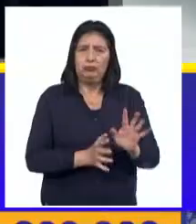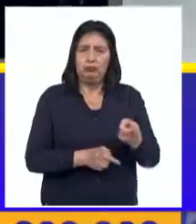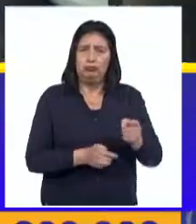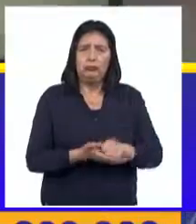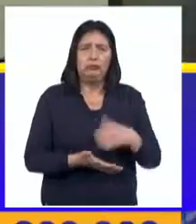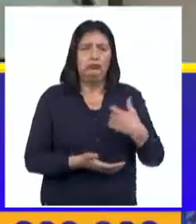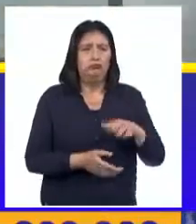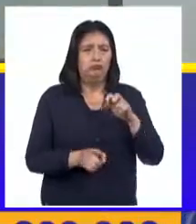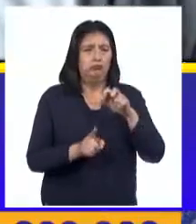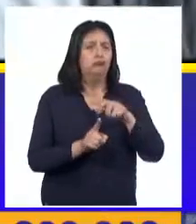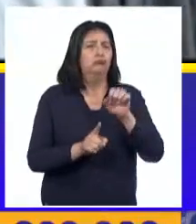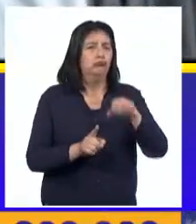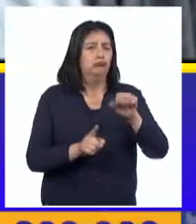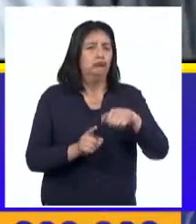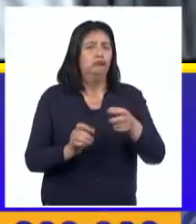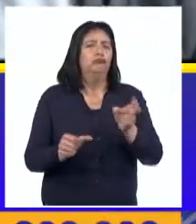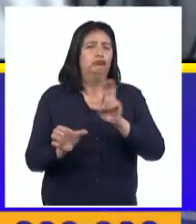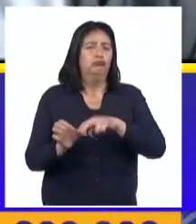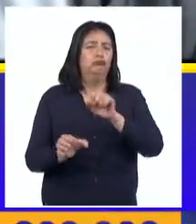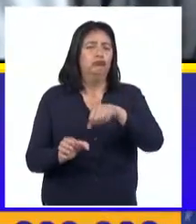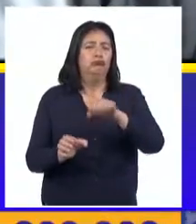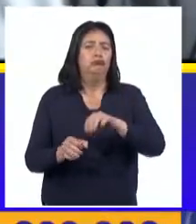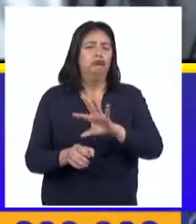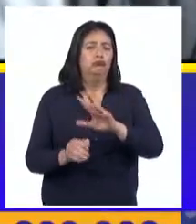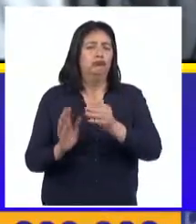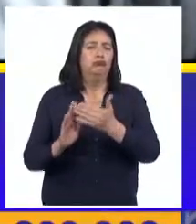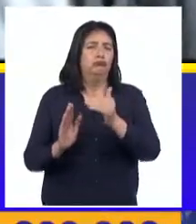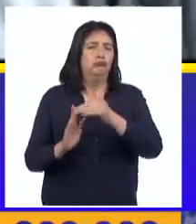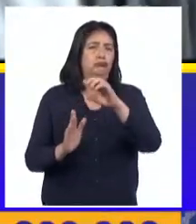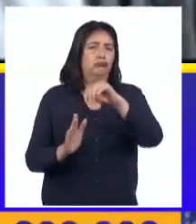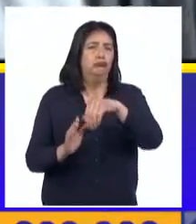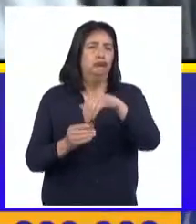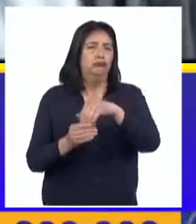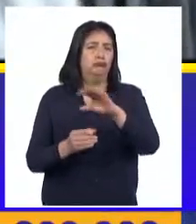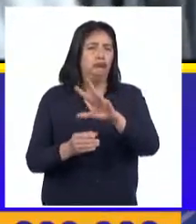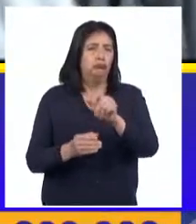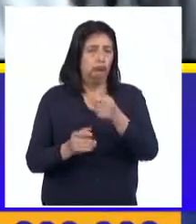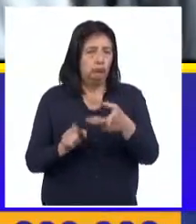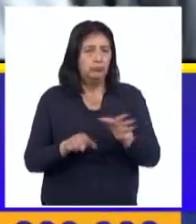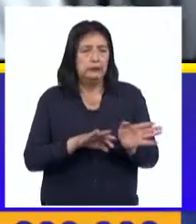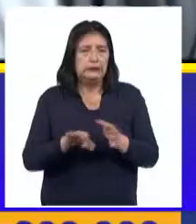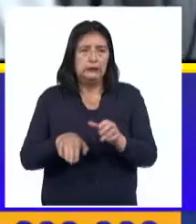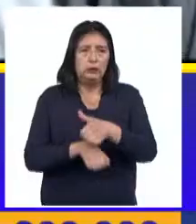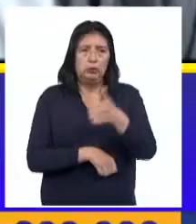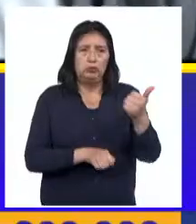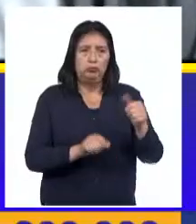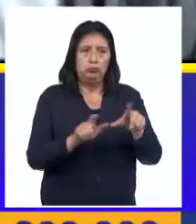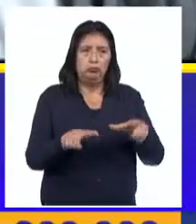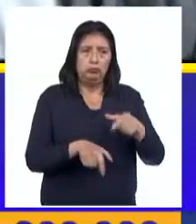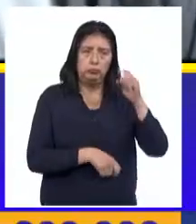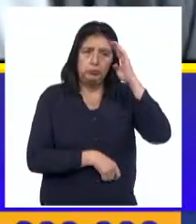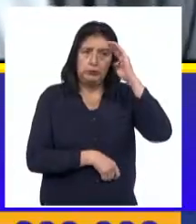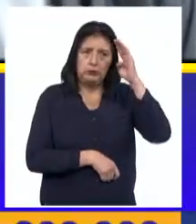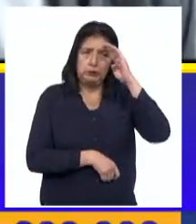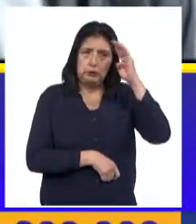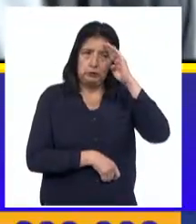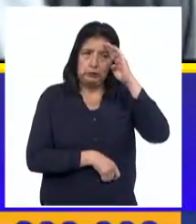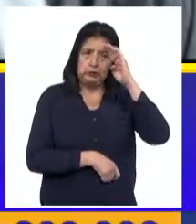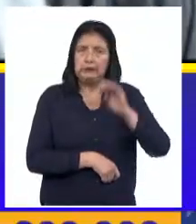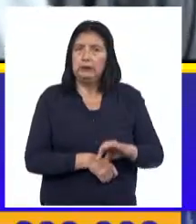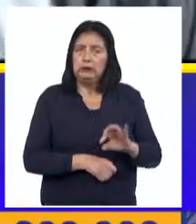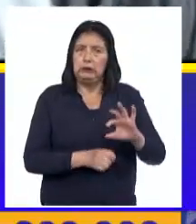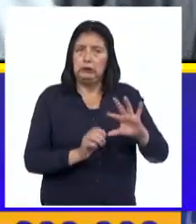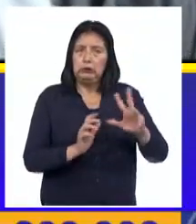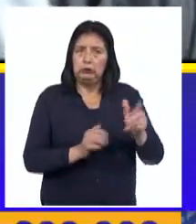y reconoce haber participado en este hecho delictuoso. En otro lugar, la policía de la División de